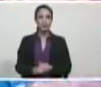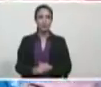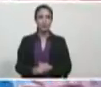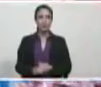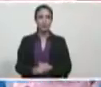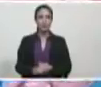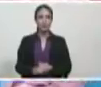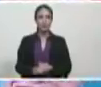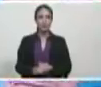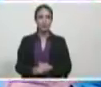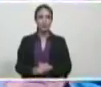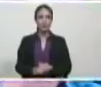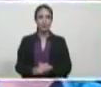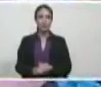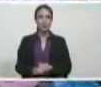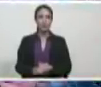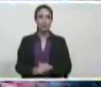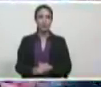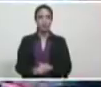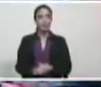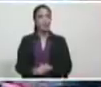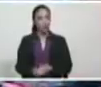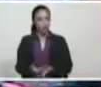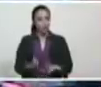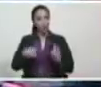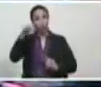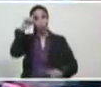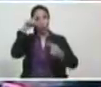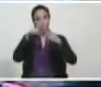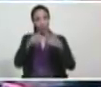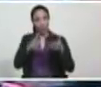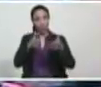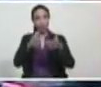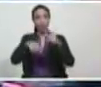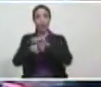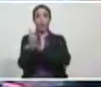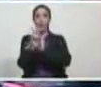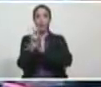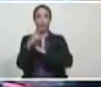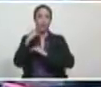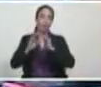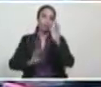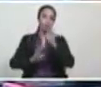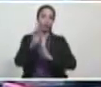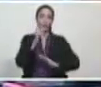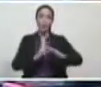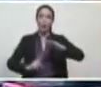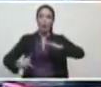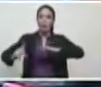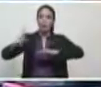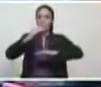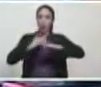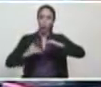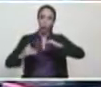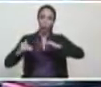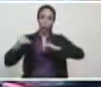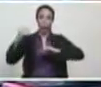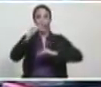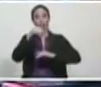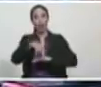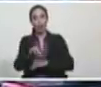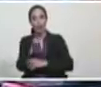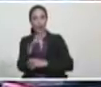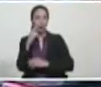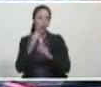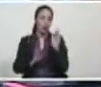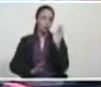que estaba usted en la ruta correcta de la Venezuela productiva, de la Venezuela potencia. Tenemos todo para ser una gran